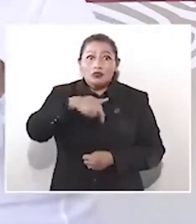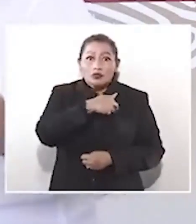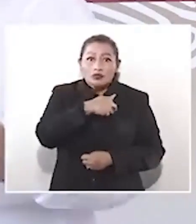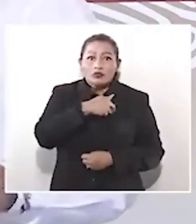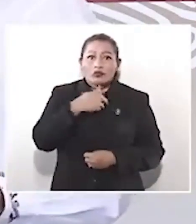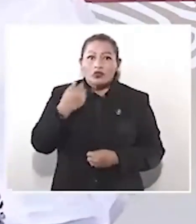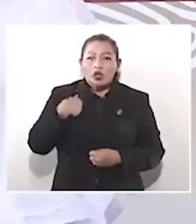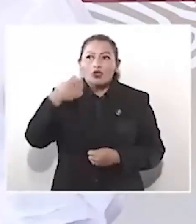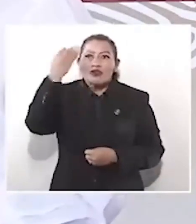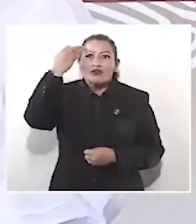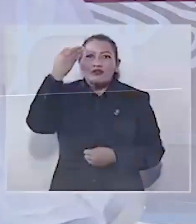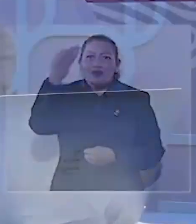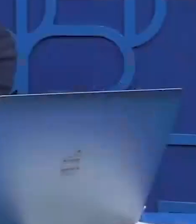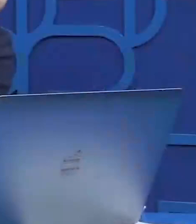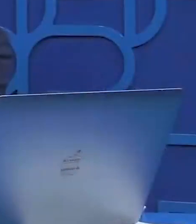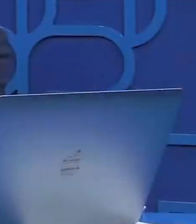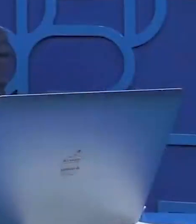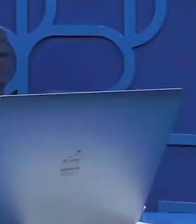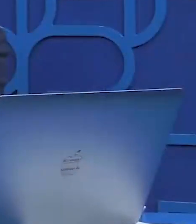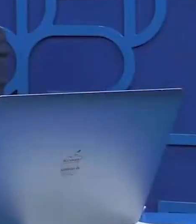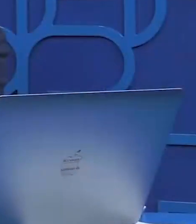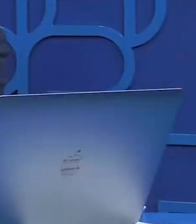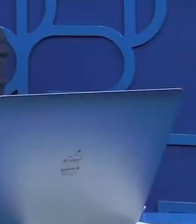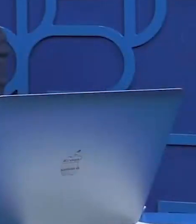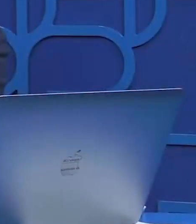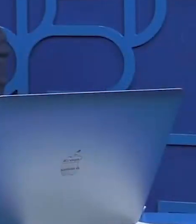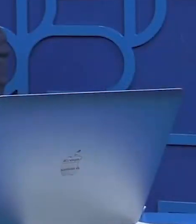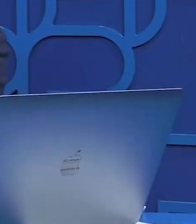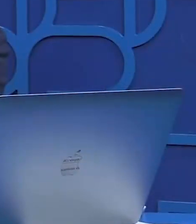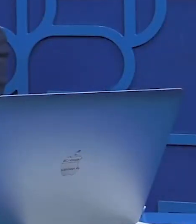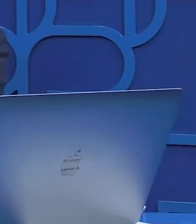hacen pocos, pueden ser hasta más. Entonces, ¿es toda la tribu Yaqui beneficiada?